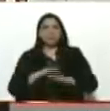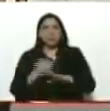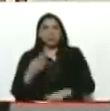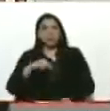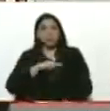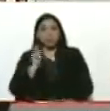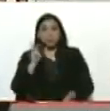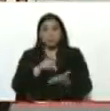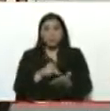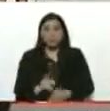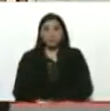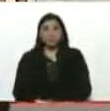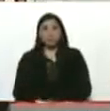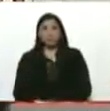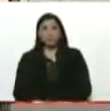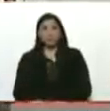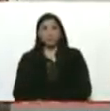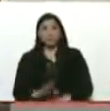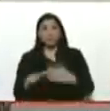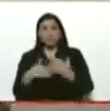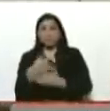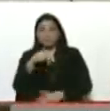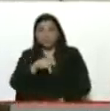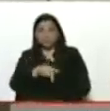nosotros a esta situación.